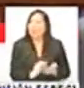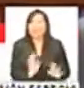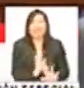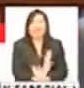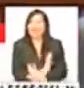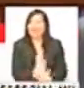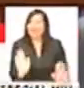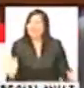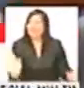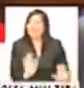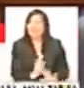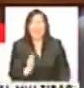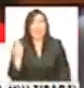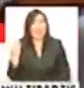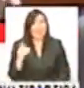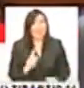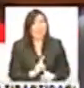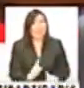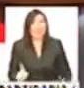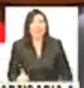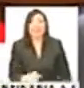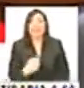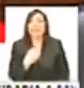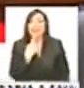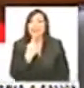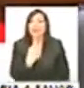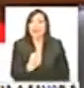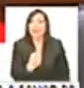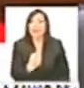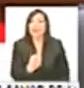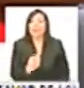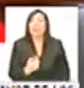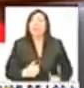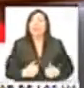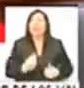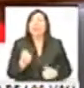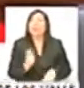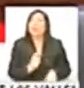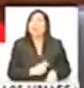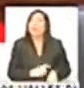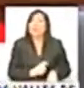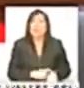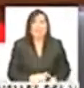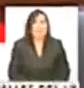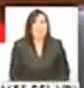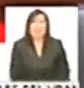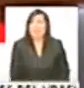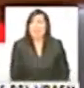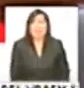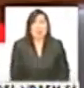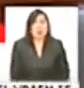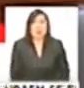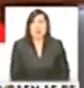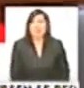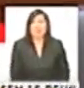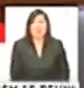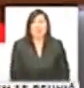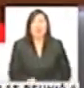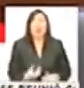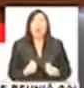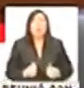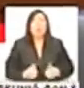Perú. Pero también hay que decir lo que se vivía en ese momento. En ese momento, señor